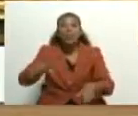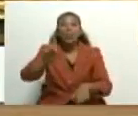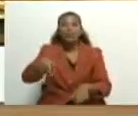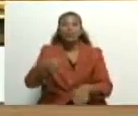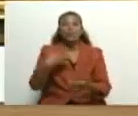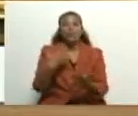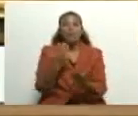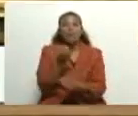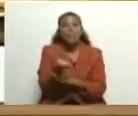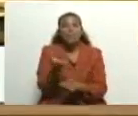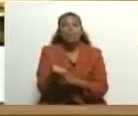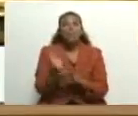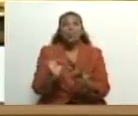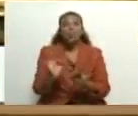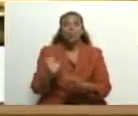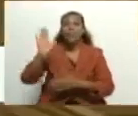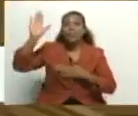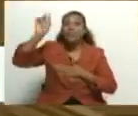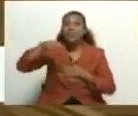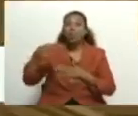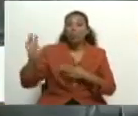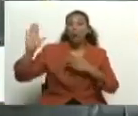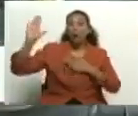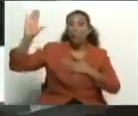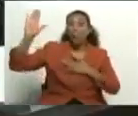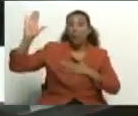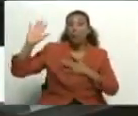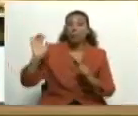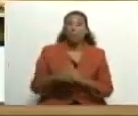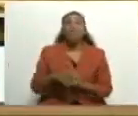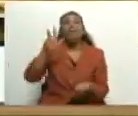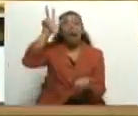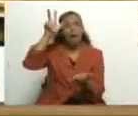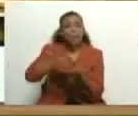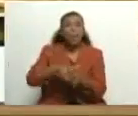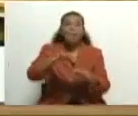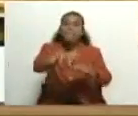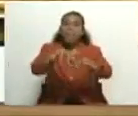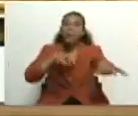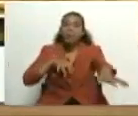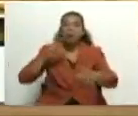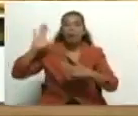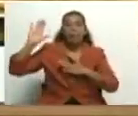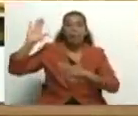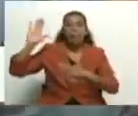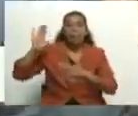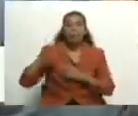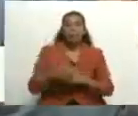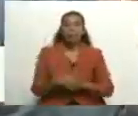sírvanse de manifestarlo con la señal de costumbre. Queda aprobado por unanimidad.